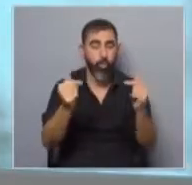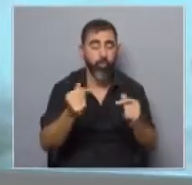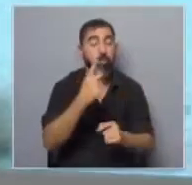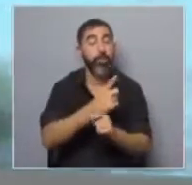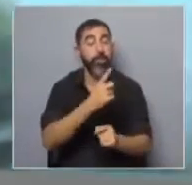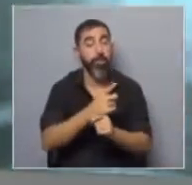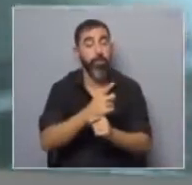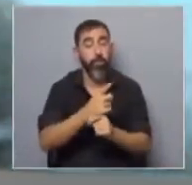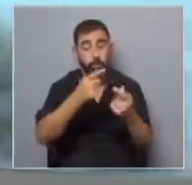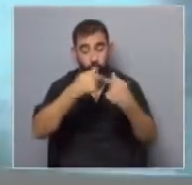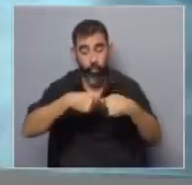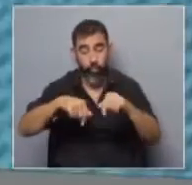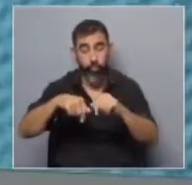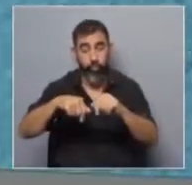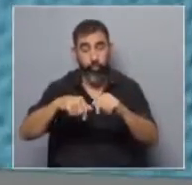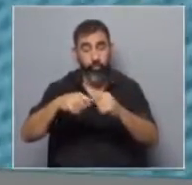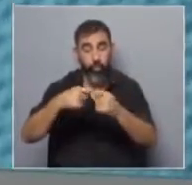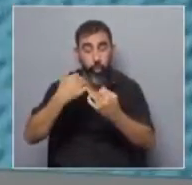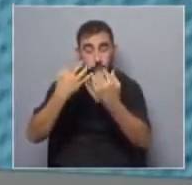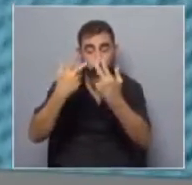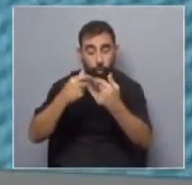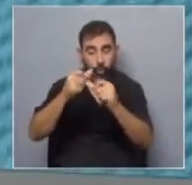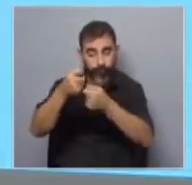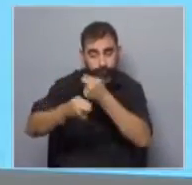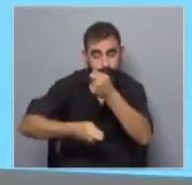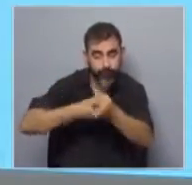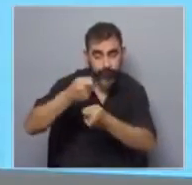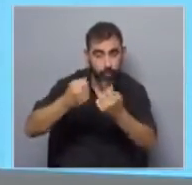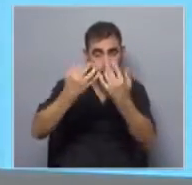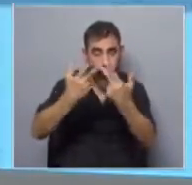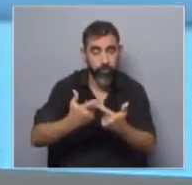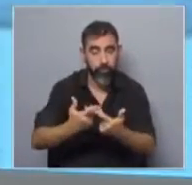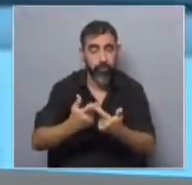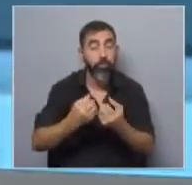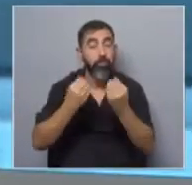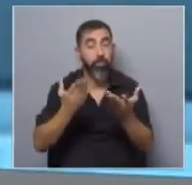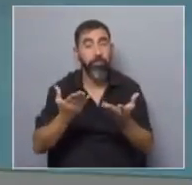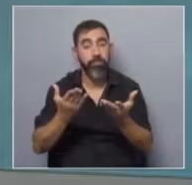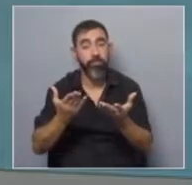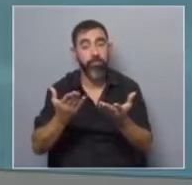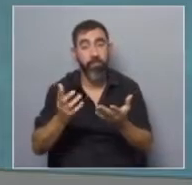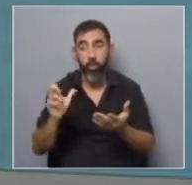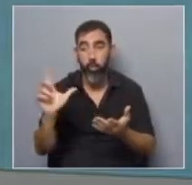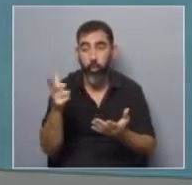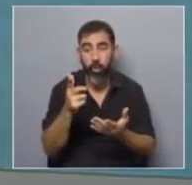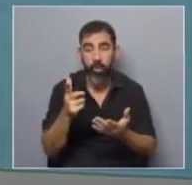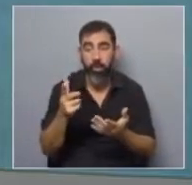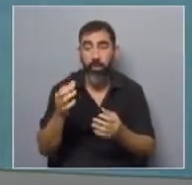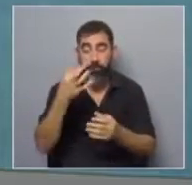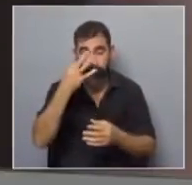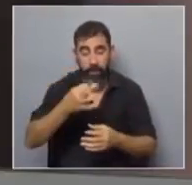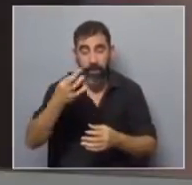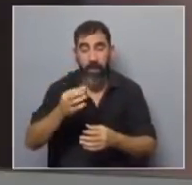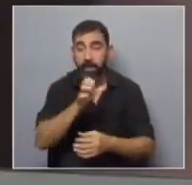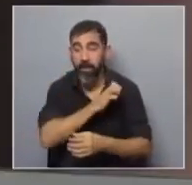lugar, nosotros montamos esa organización en parte porque no hubo una demanda